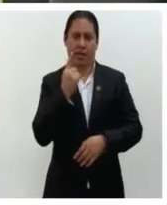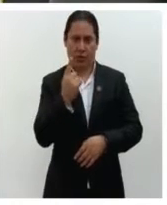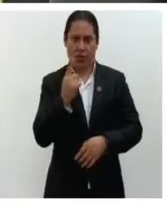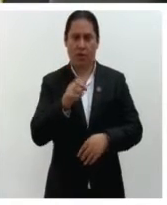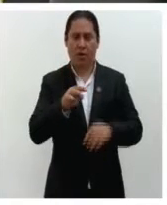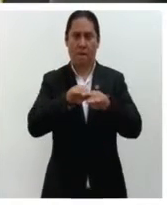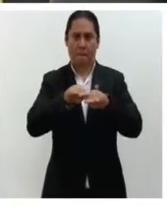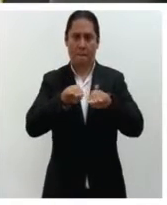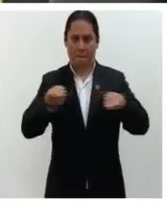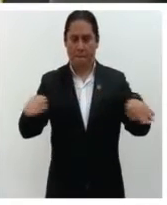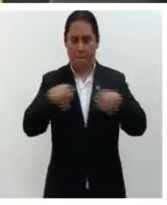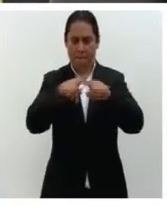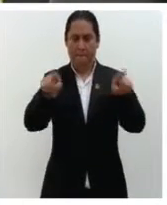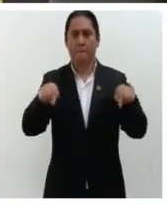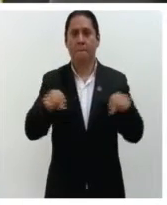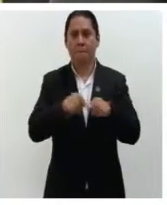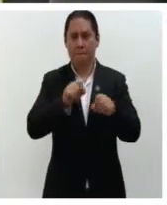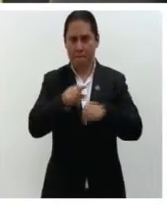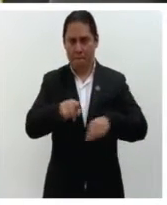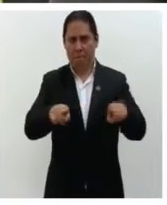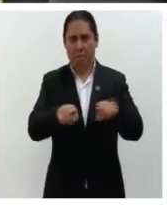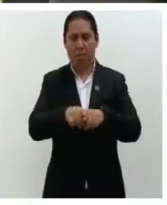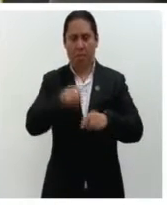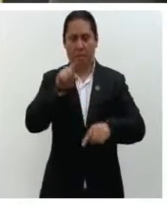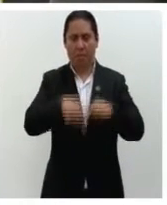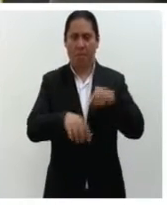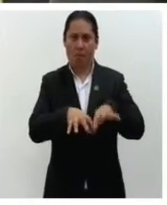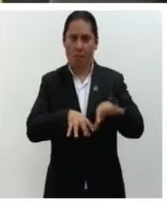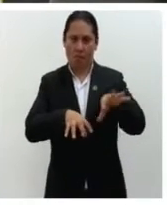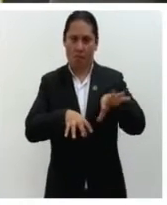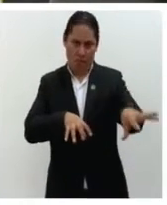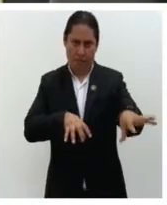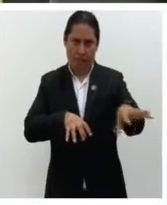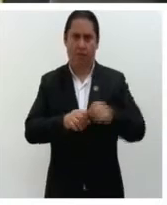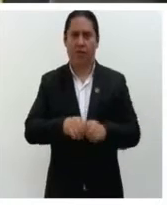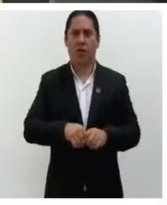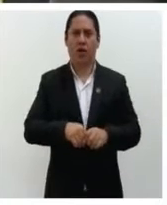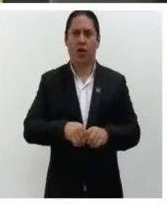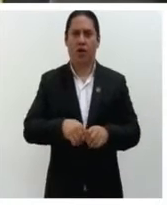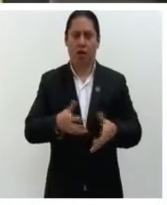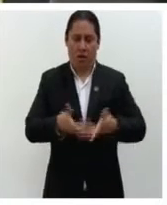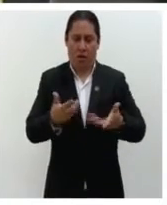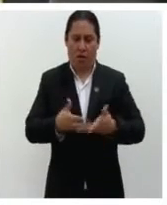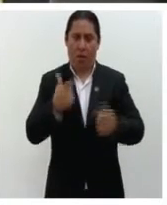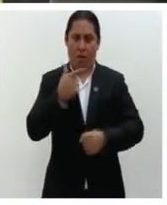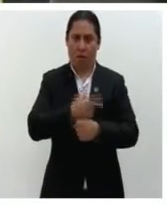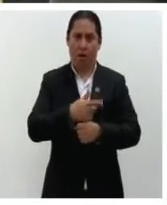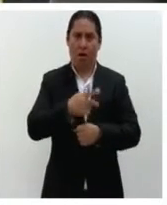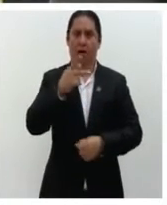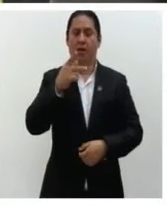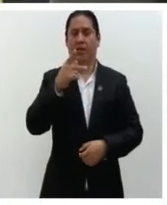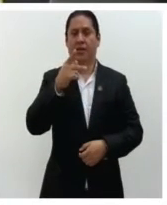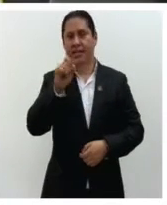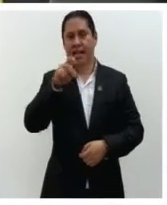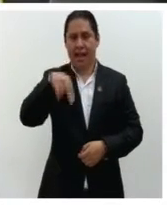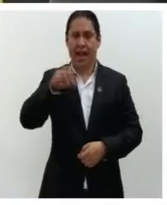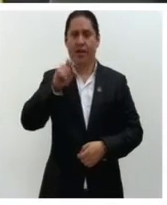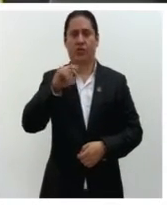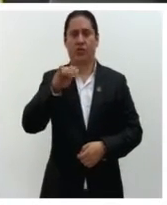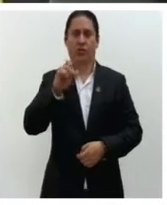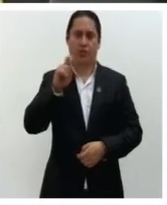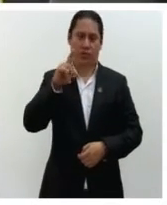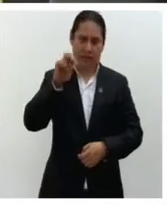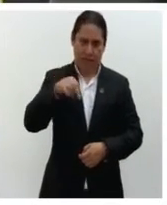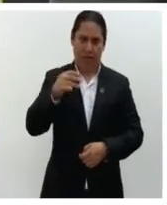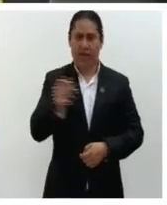1.596.51 metros cuadrados, misma que será segregada del predio identificado como San Agustín El Salado